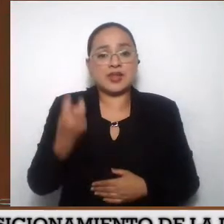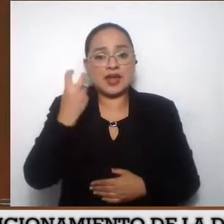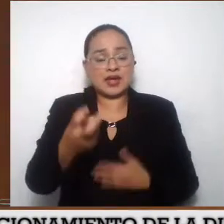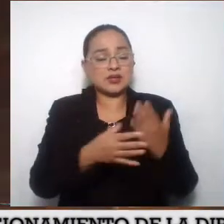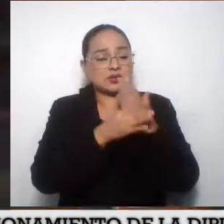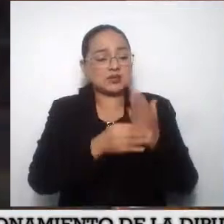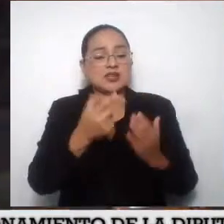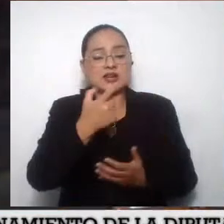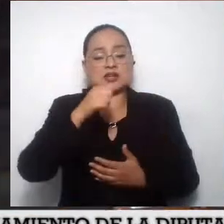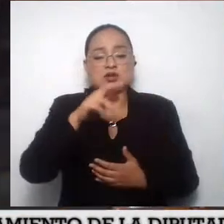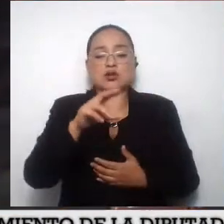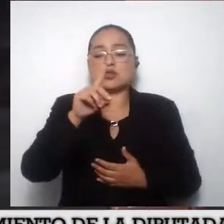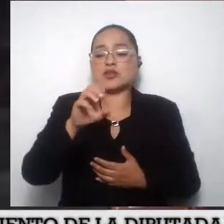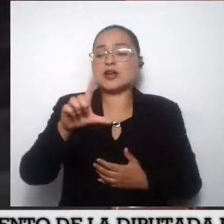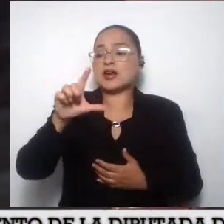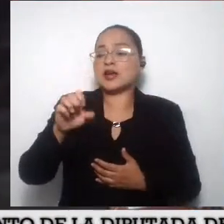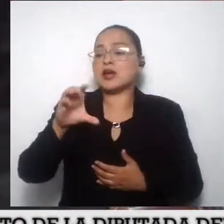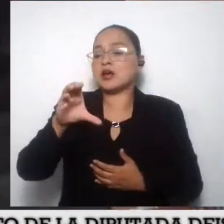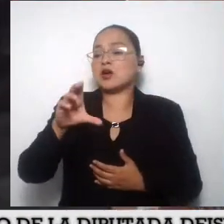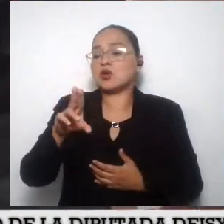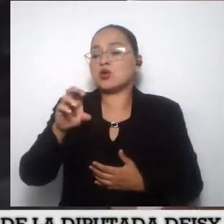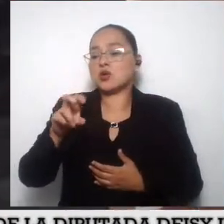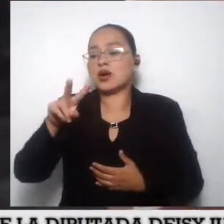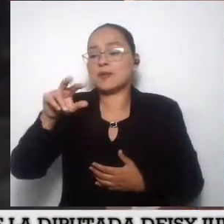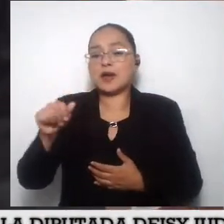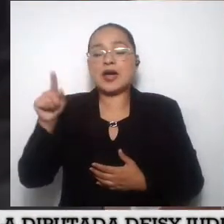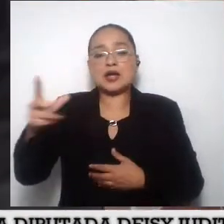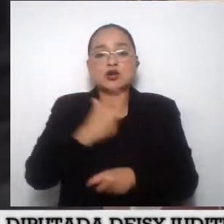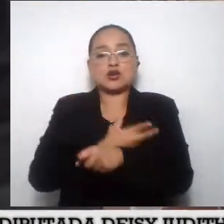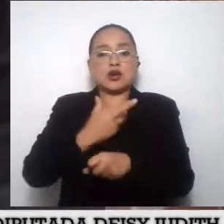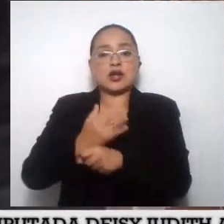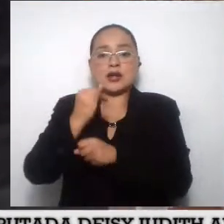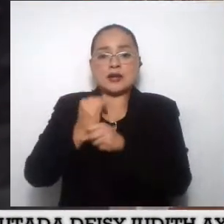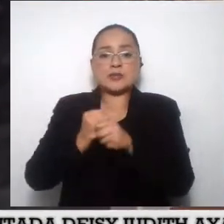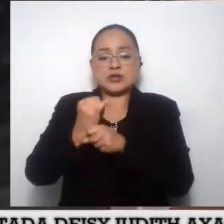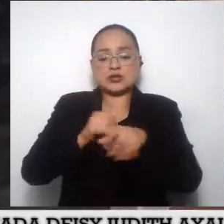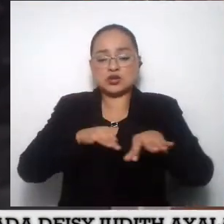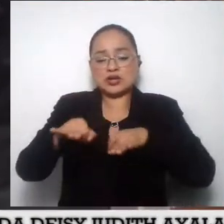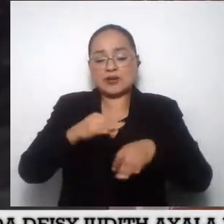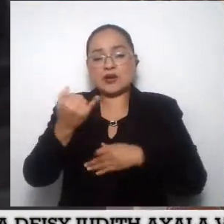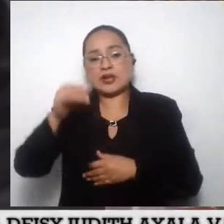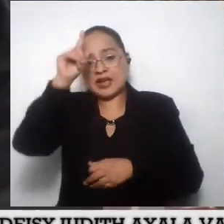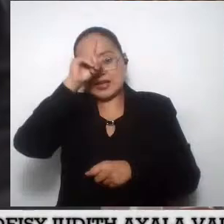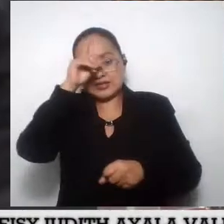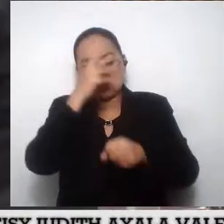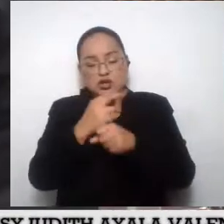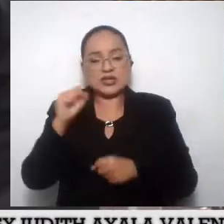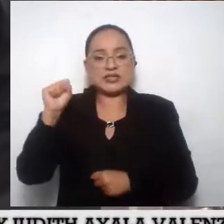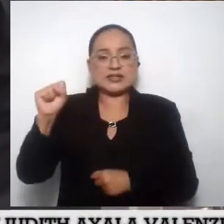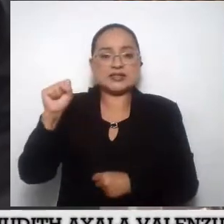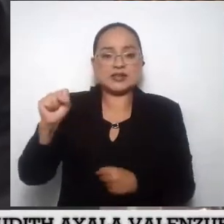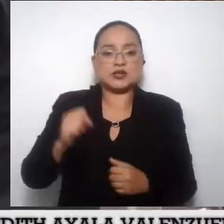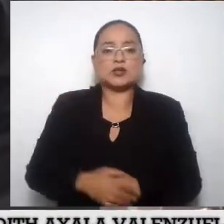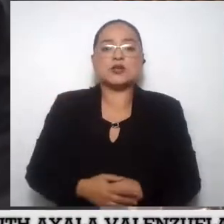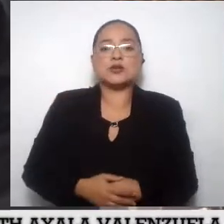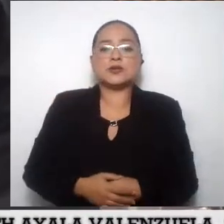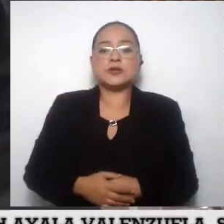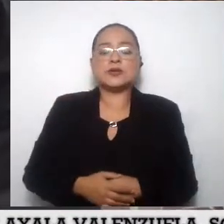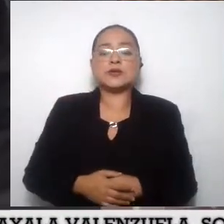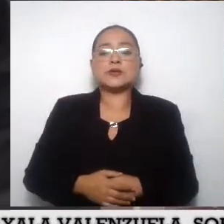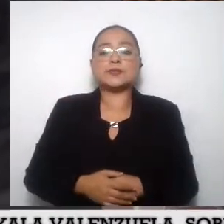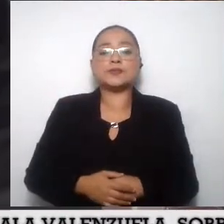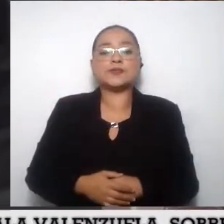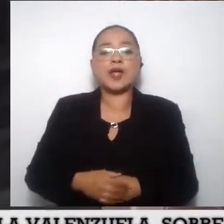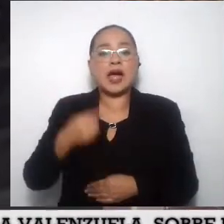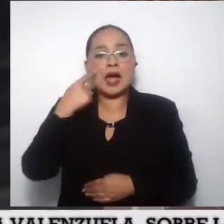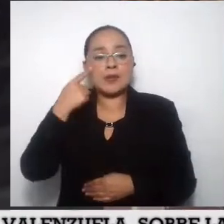Cueva, coordinador del Centro de Investigación Laboral y Asesoría Sindical. Pero veamos cómo estamos en